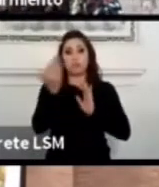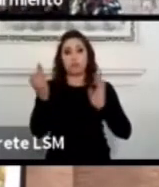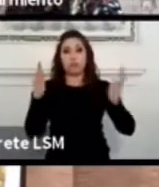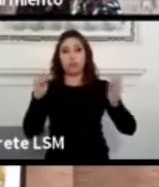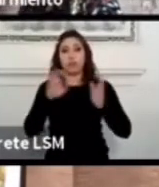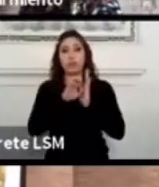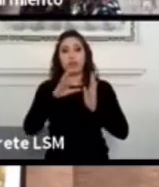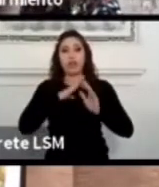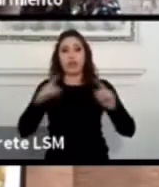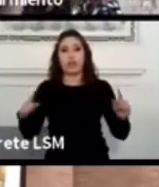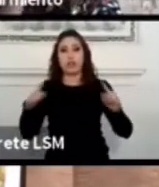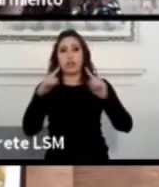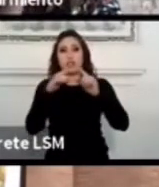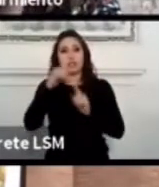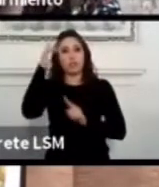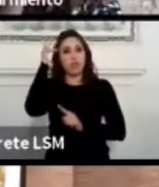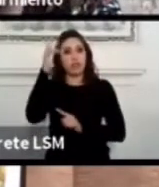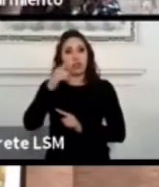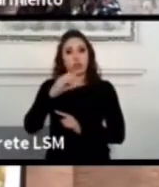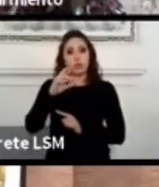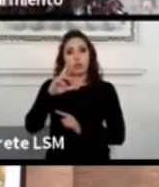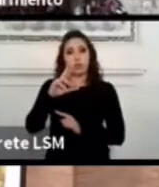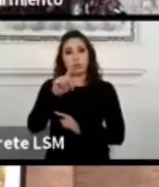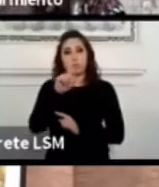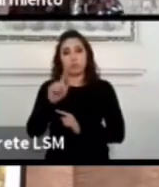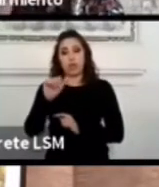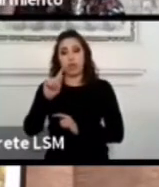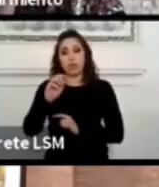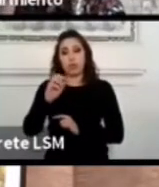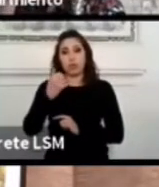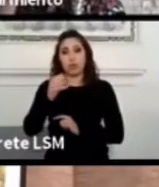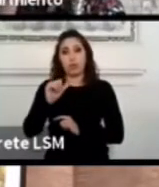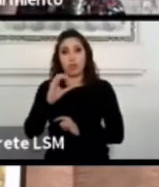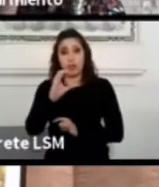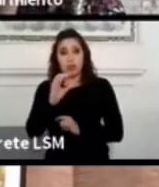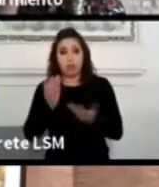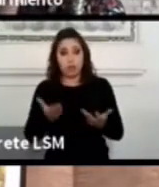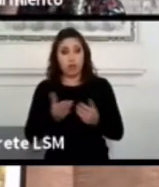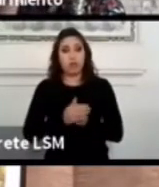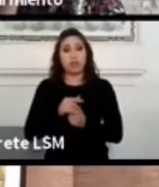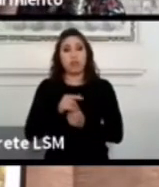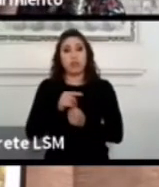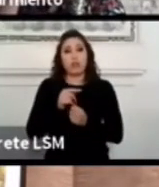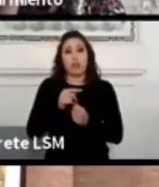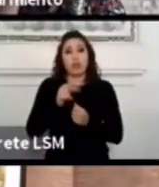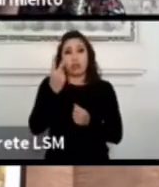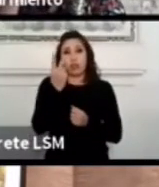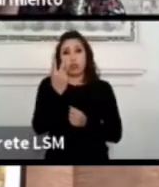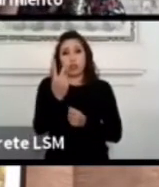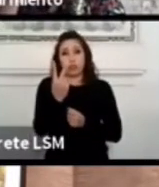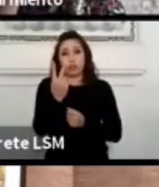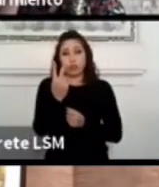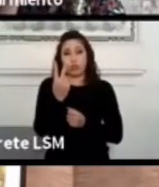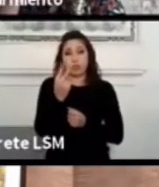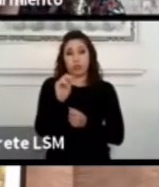templo de santa cruz atoyac el cual desde el 2000 desde desde el 2 de noviembre de